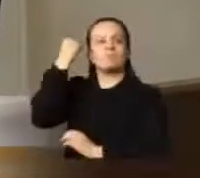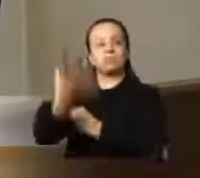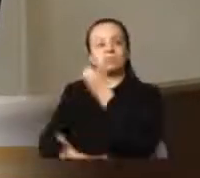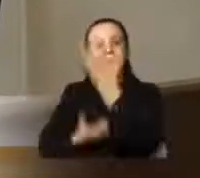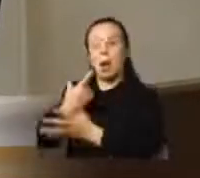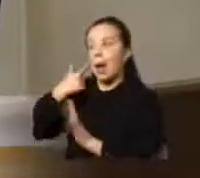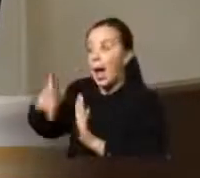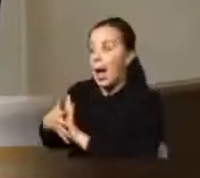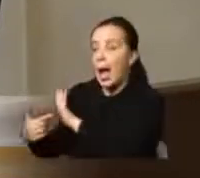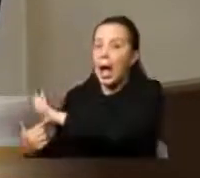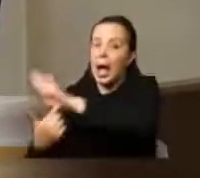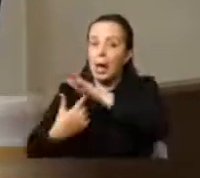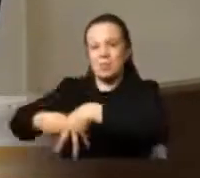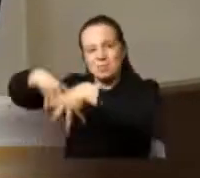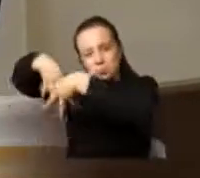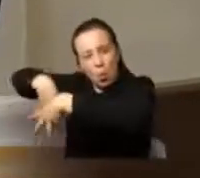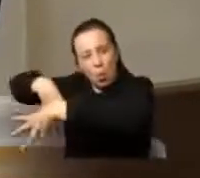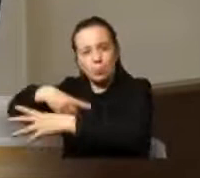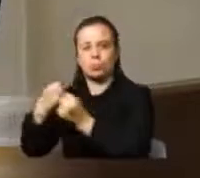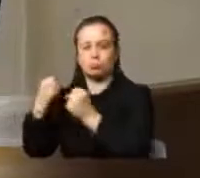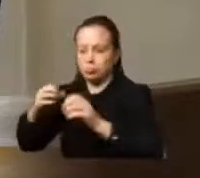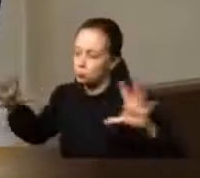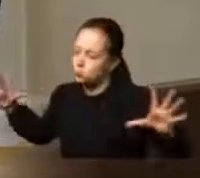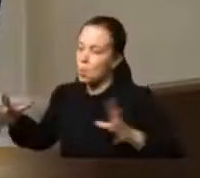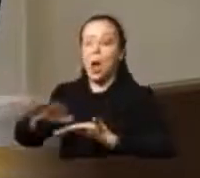la movilización y la protesta.